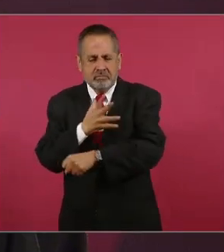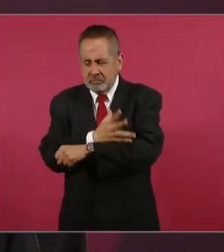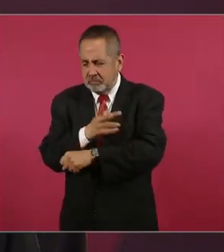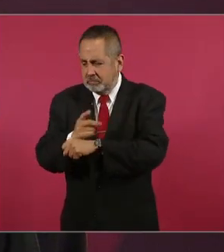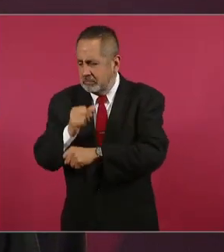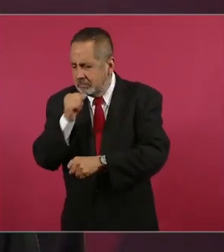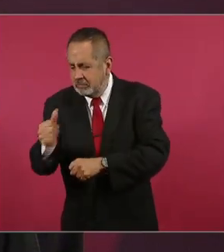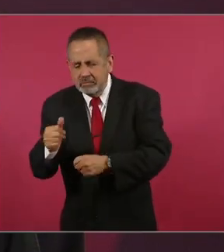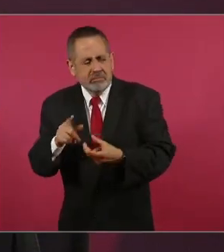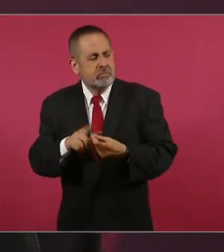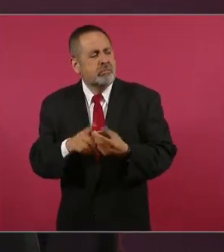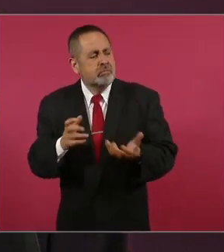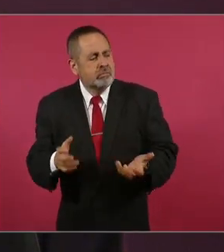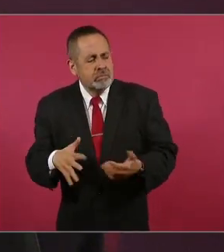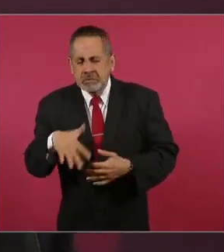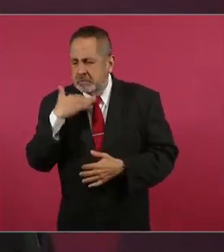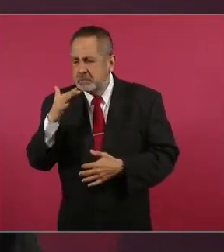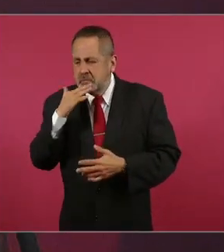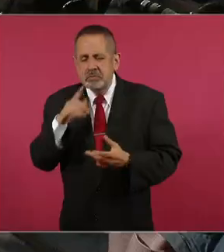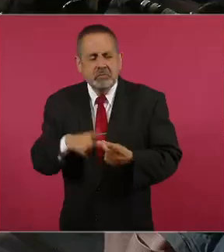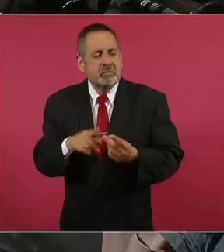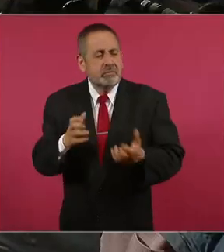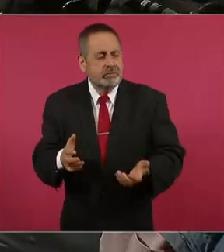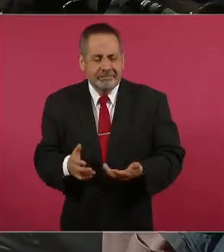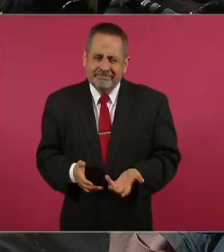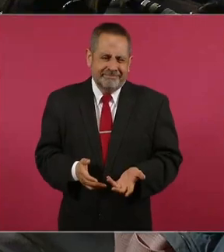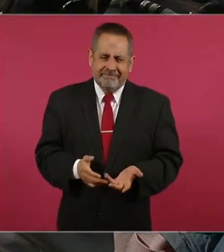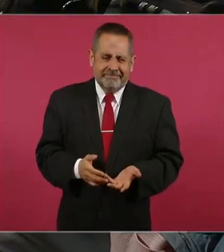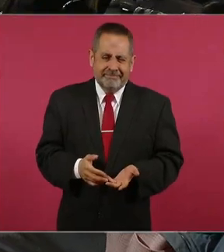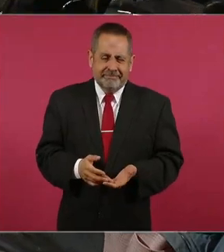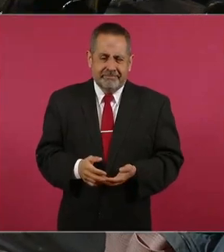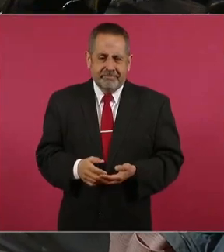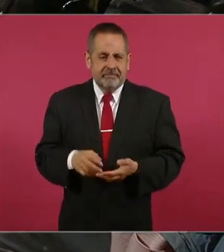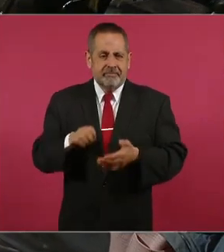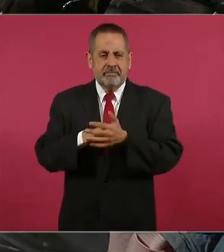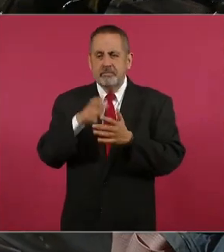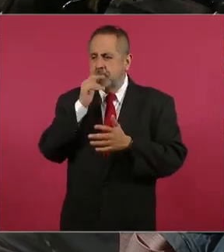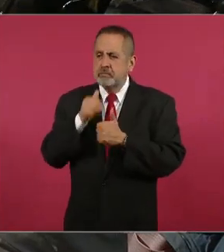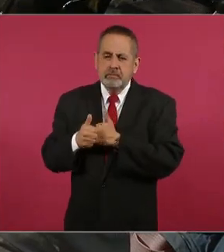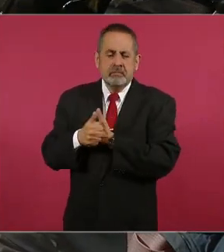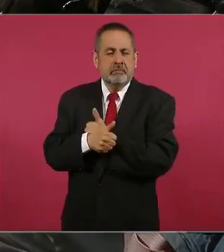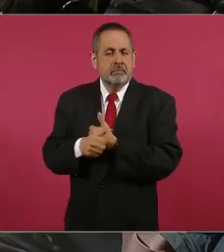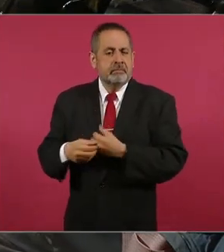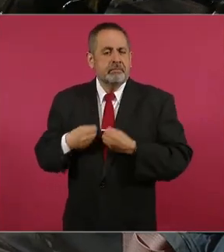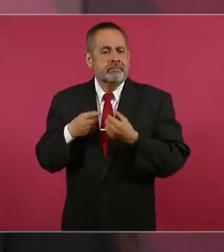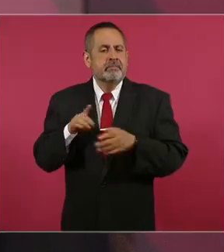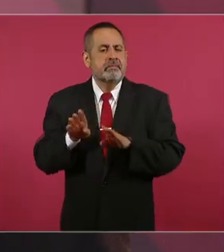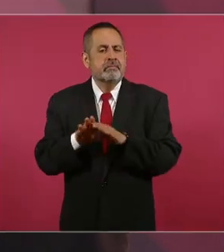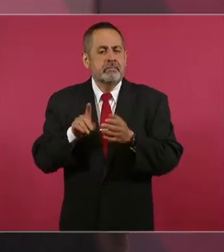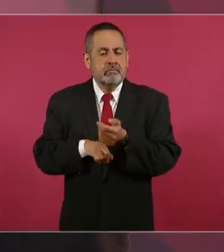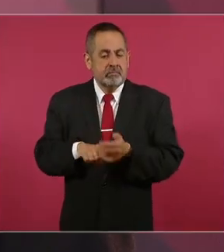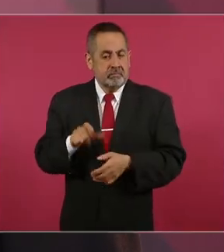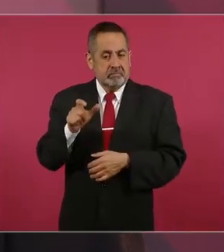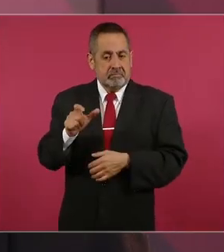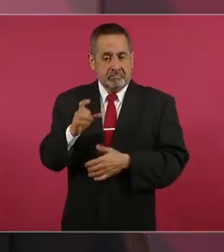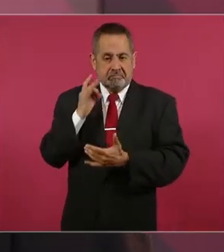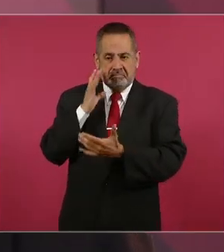corrupción. Siempre he dicho que hay cosas que no se pueden ocultar en la vida, una de esas cosas es el